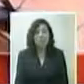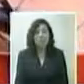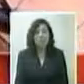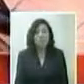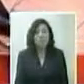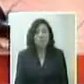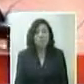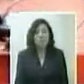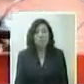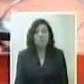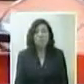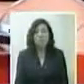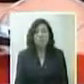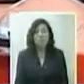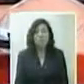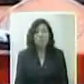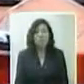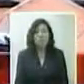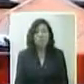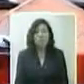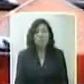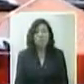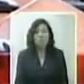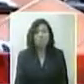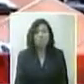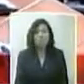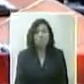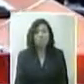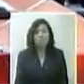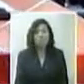persona no la